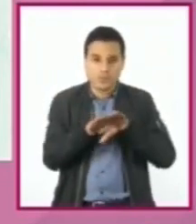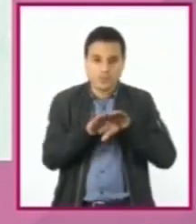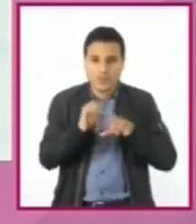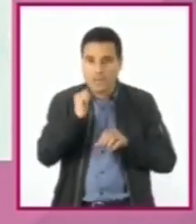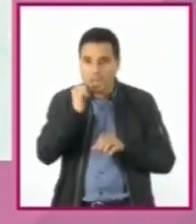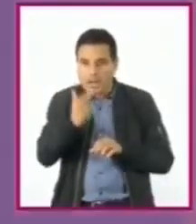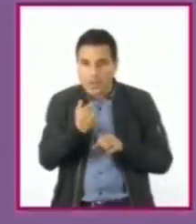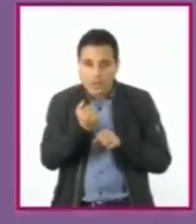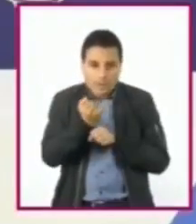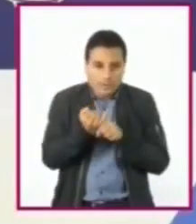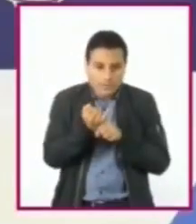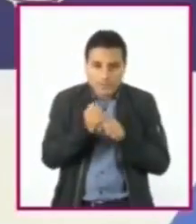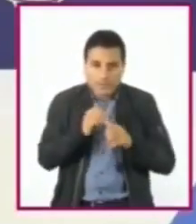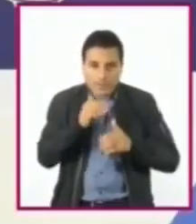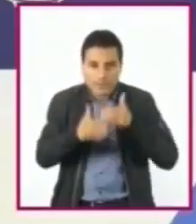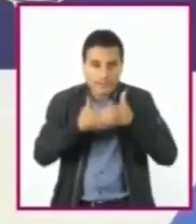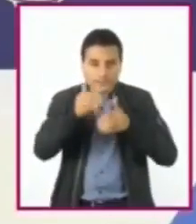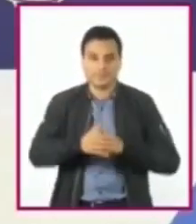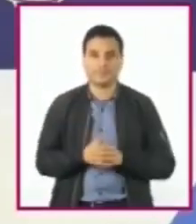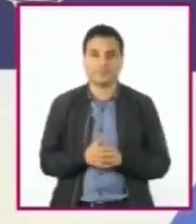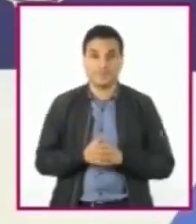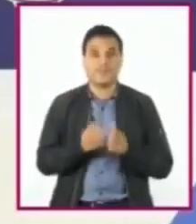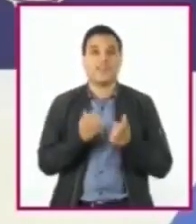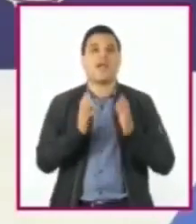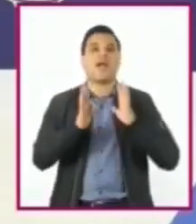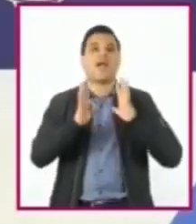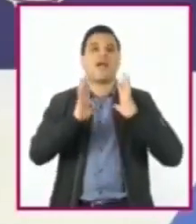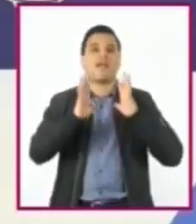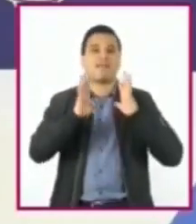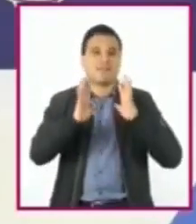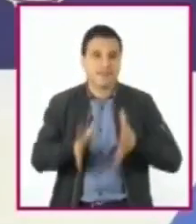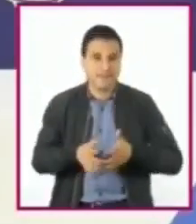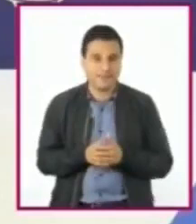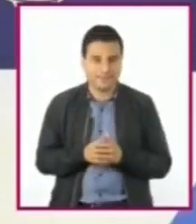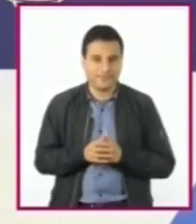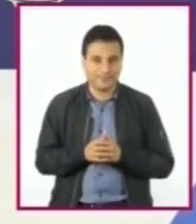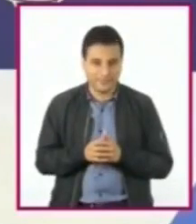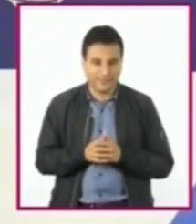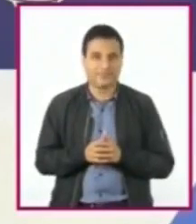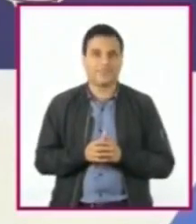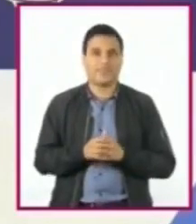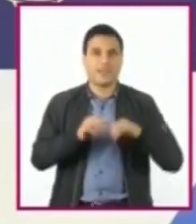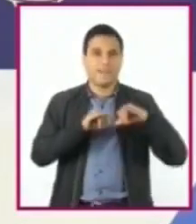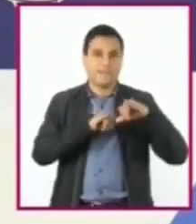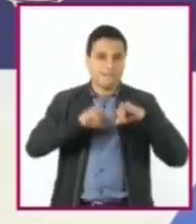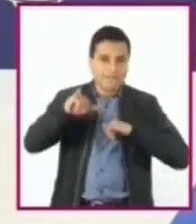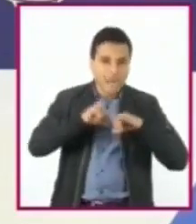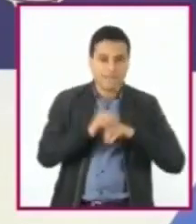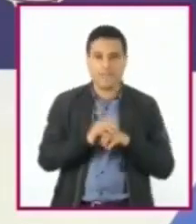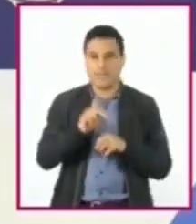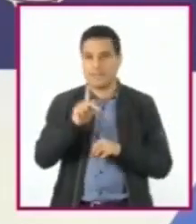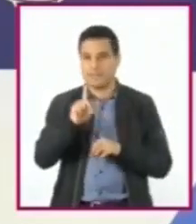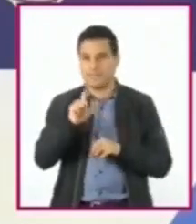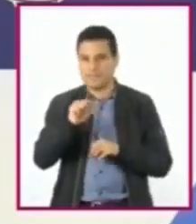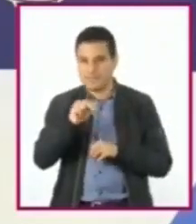fenómeno. Ahora, con lo aprendido sobre las representaciones del espacio geográfico y las